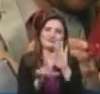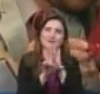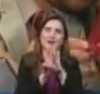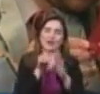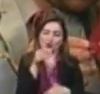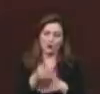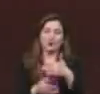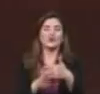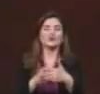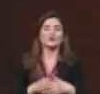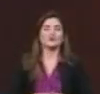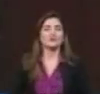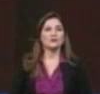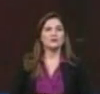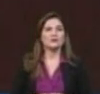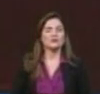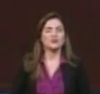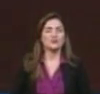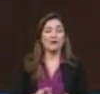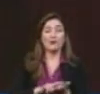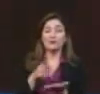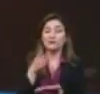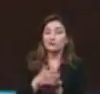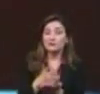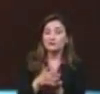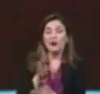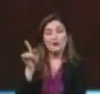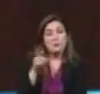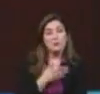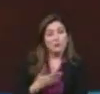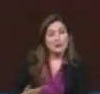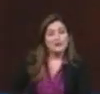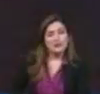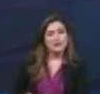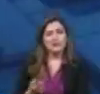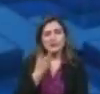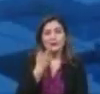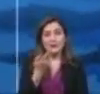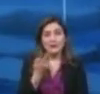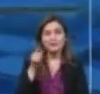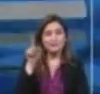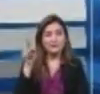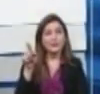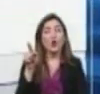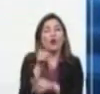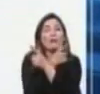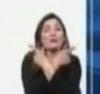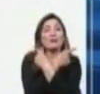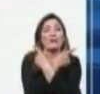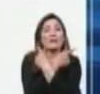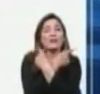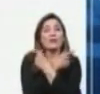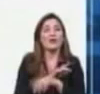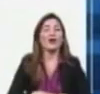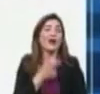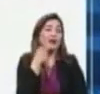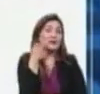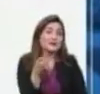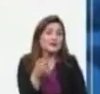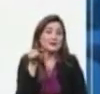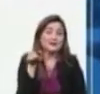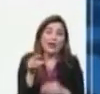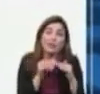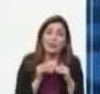y los procedimientos. Sobre la suspensión de esta sesión, la presidenta de la Asamblea se pronunció a través de su cuenta de Twitter y dijo que